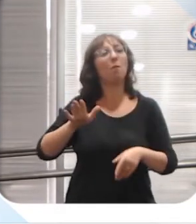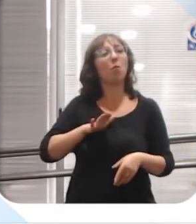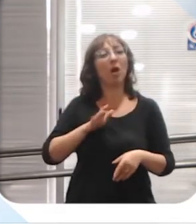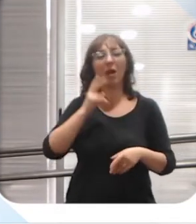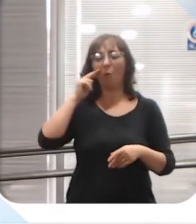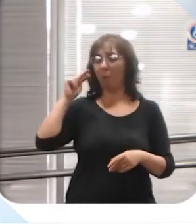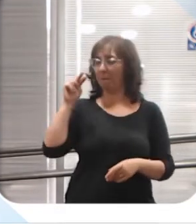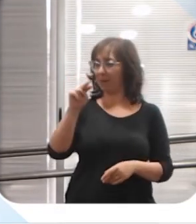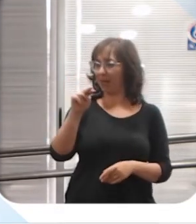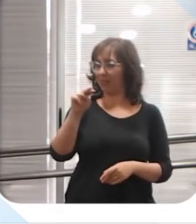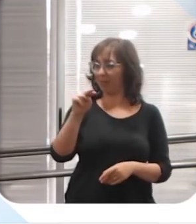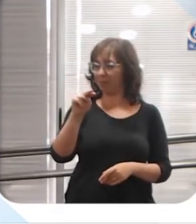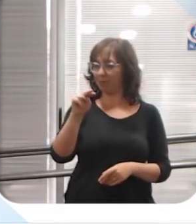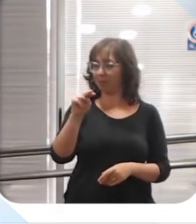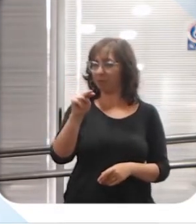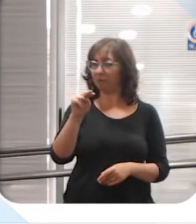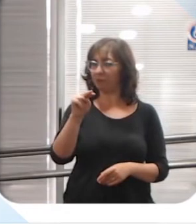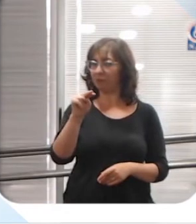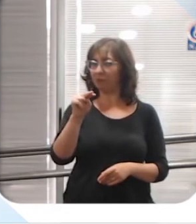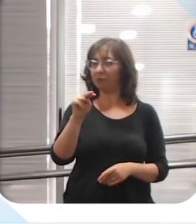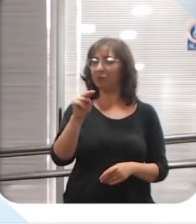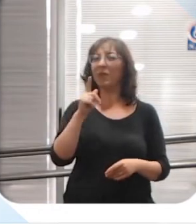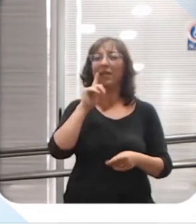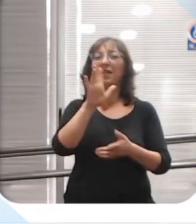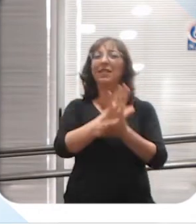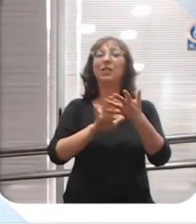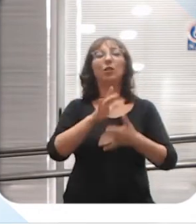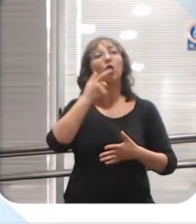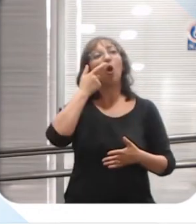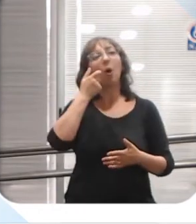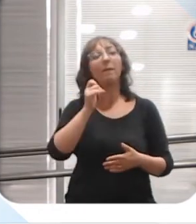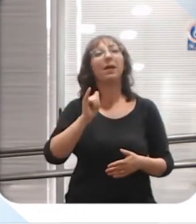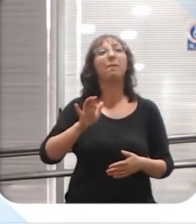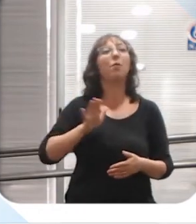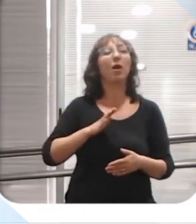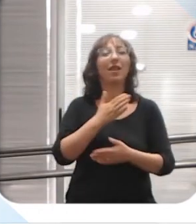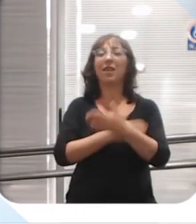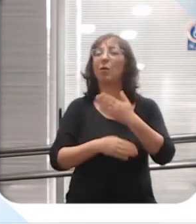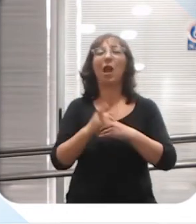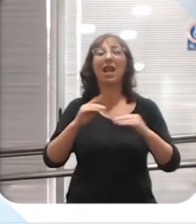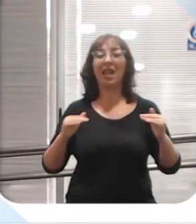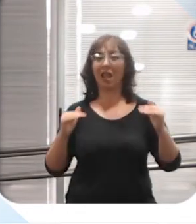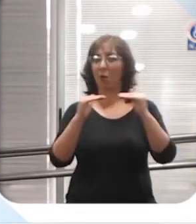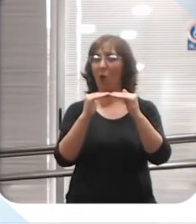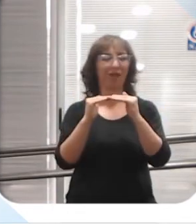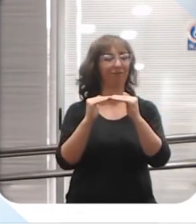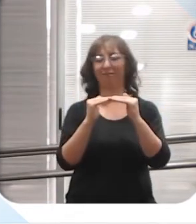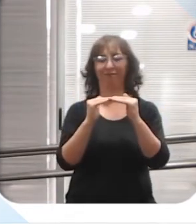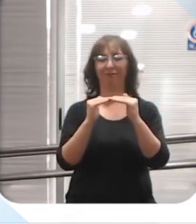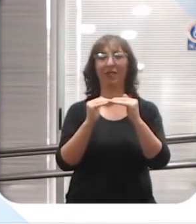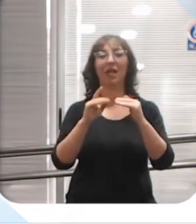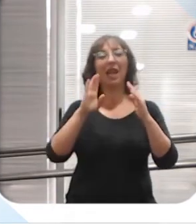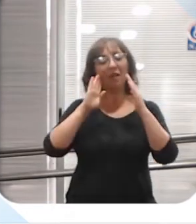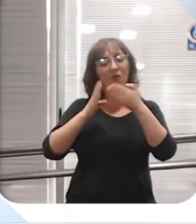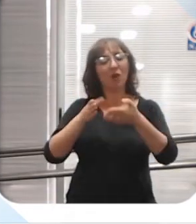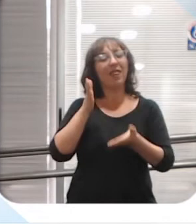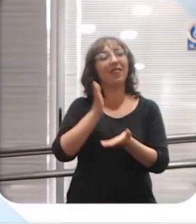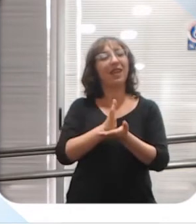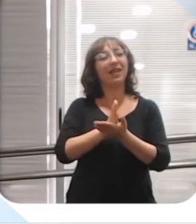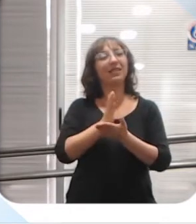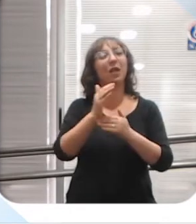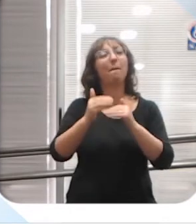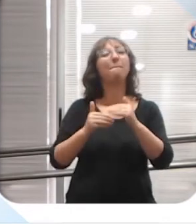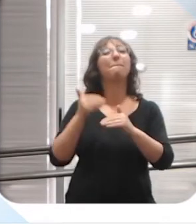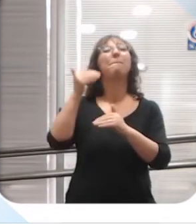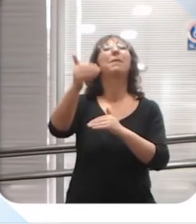mirada, porque digamos, la situación de los hombres y las mujeres con discapacidad no es igual, pero el enfoque de derechos va más allá de